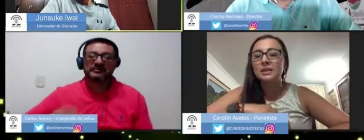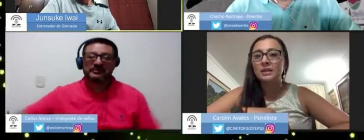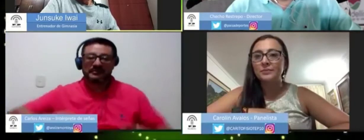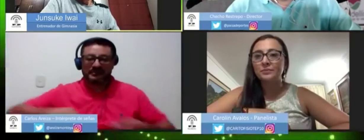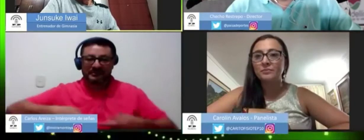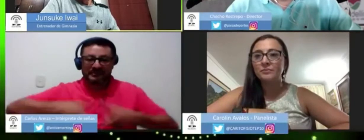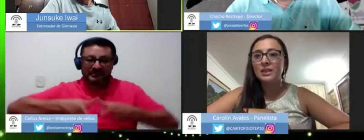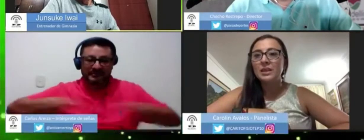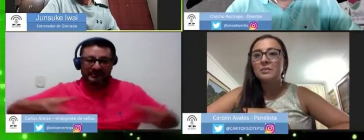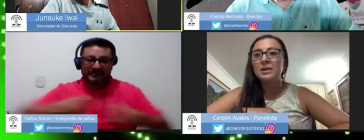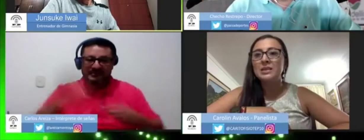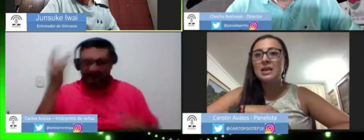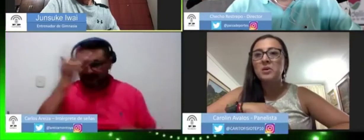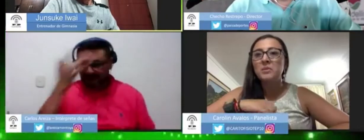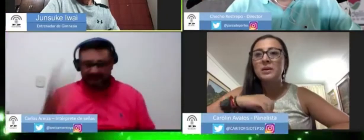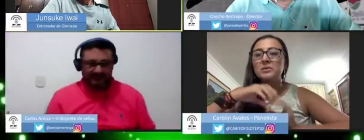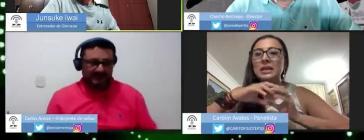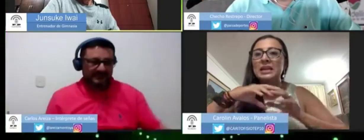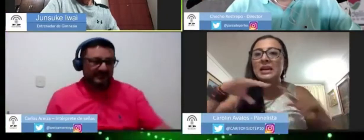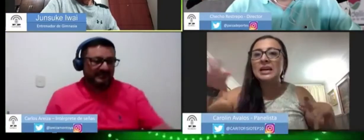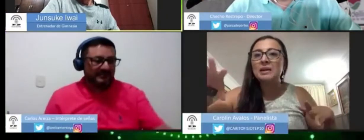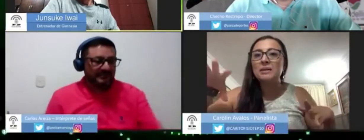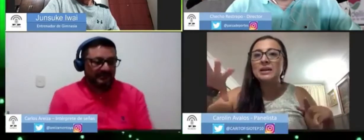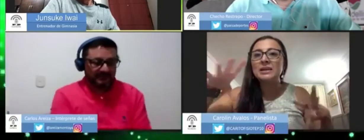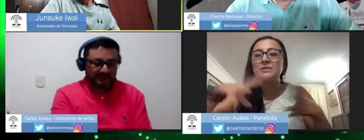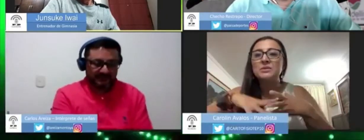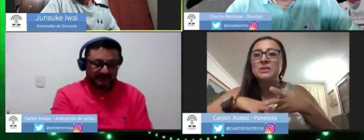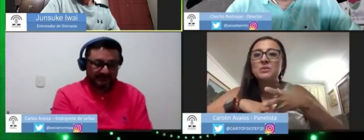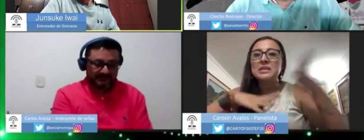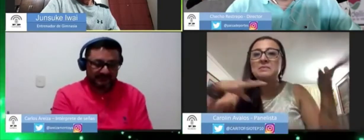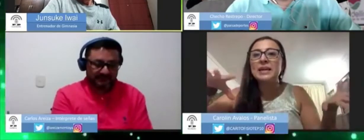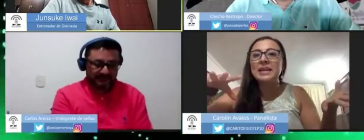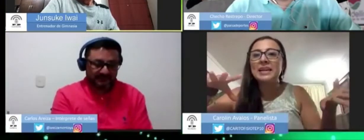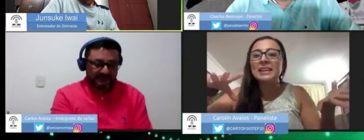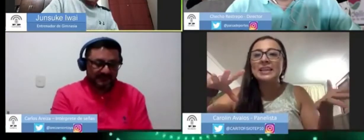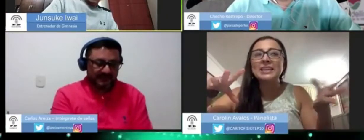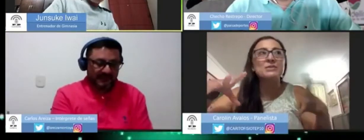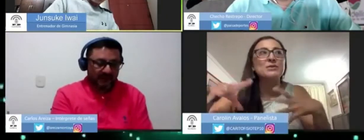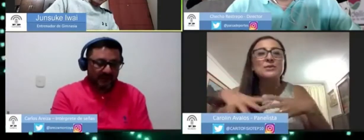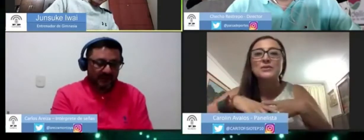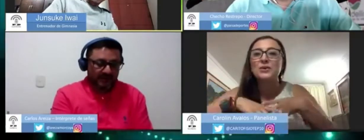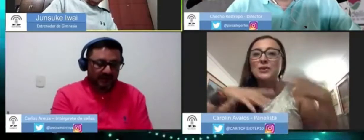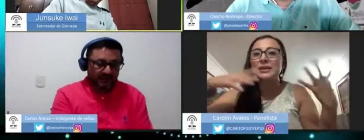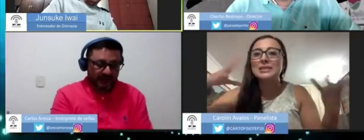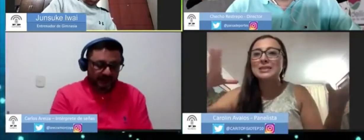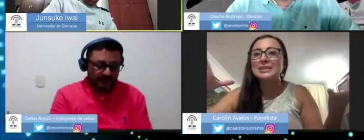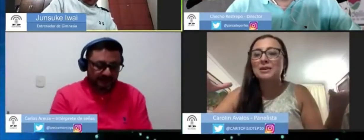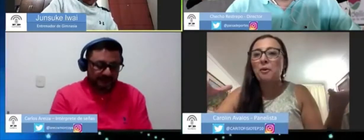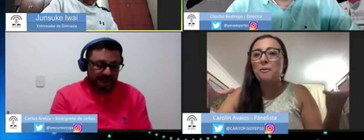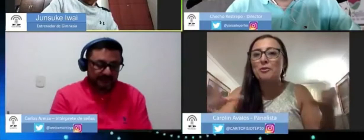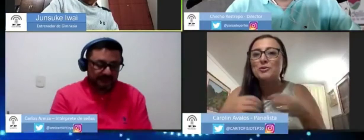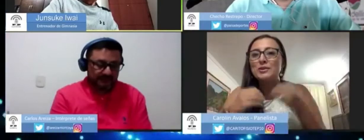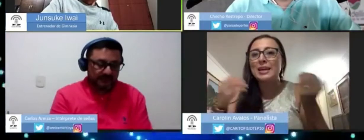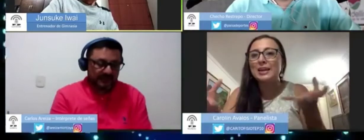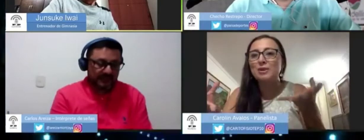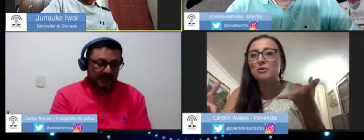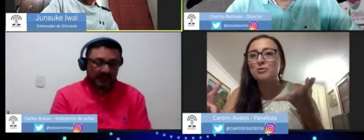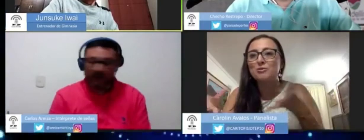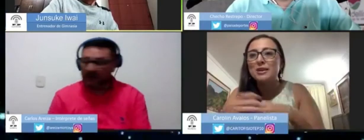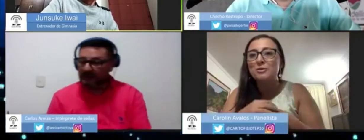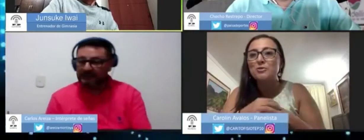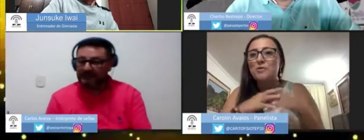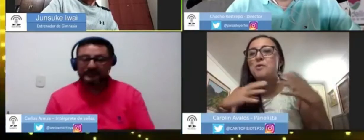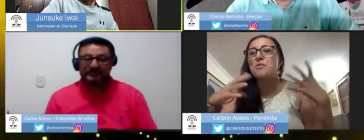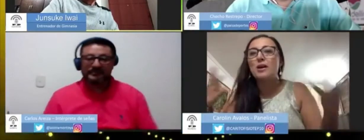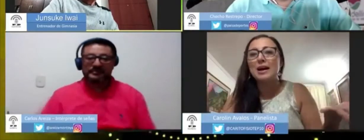asiática. Me hacía comer unas ramas, unas cosas verdes, unos frijoles como secos, un